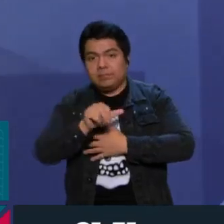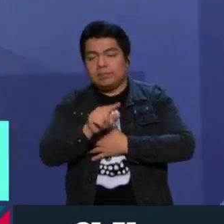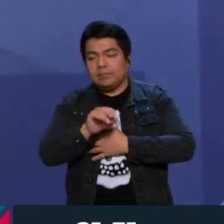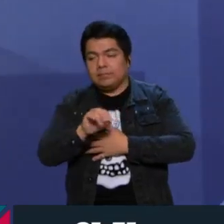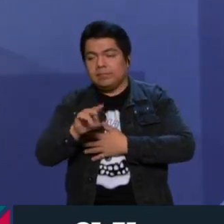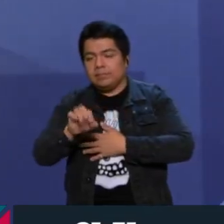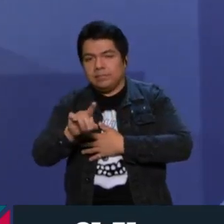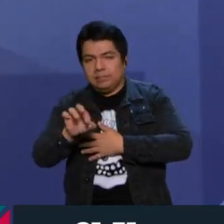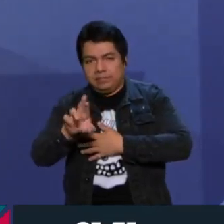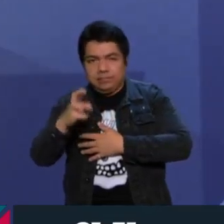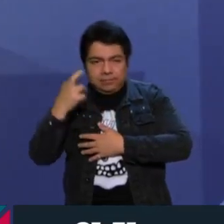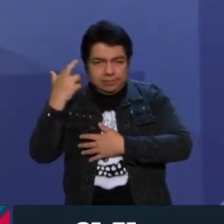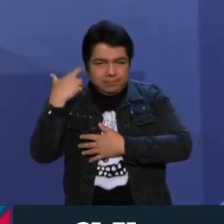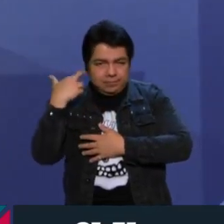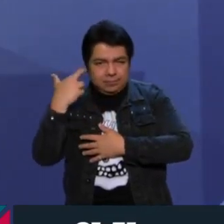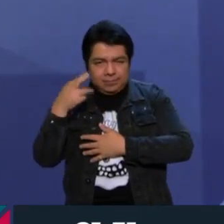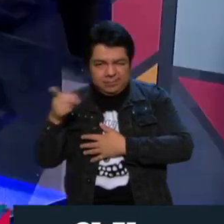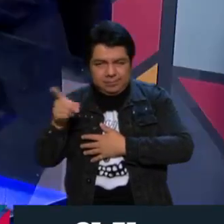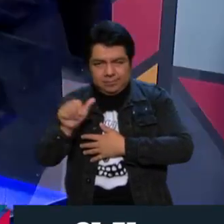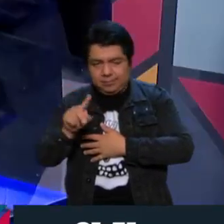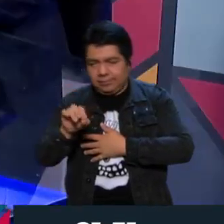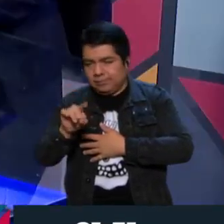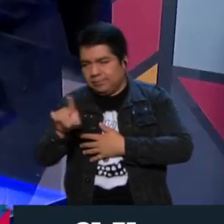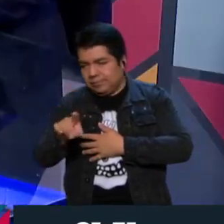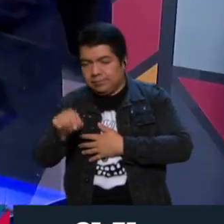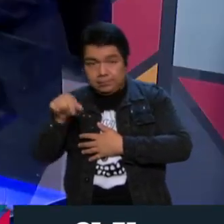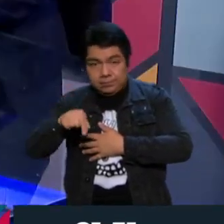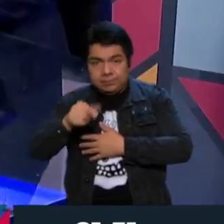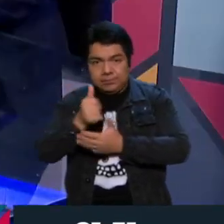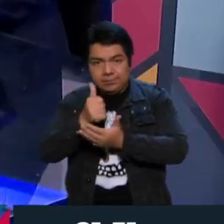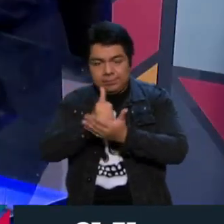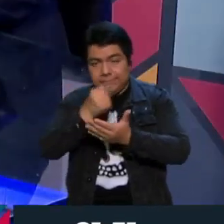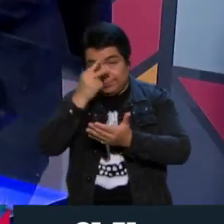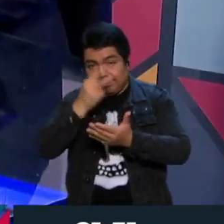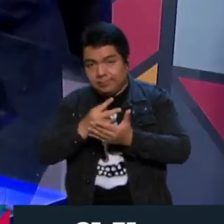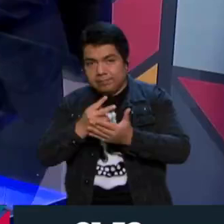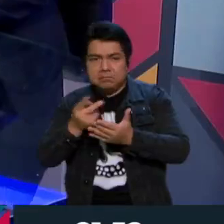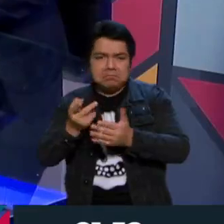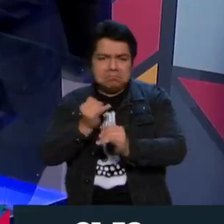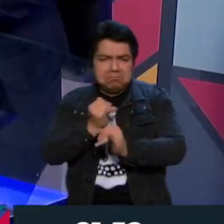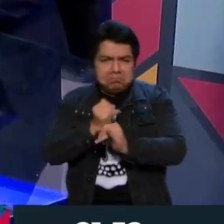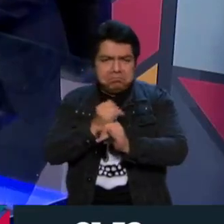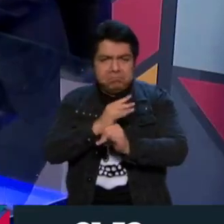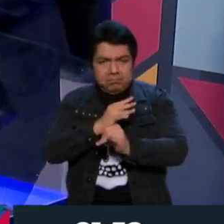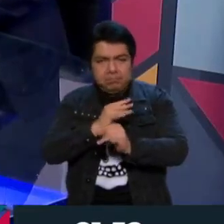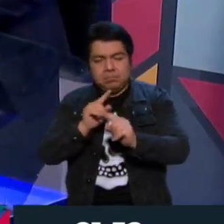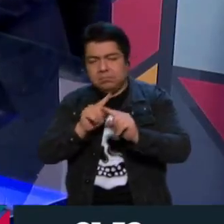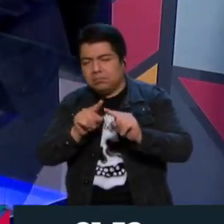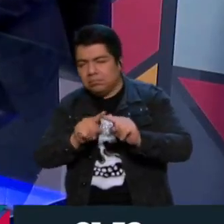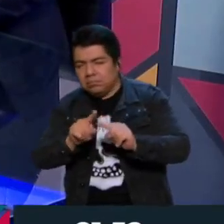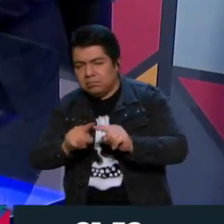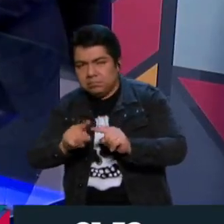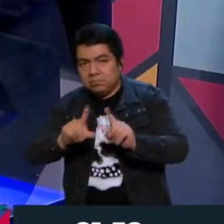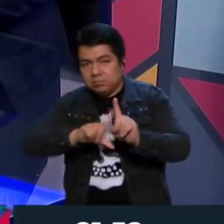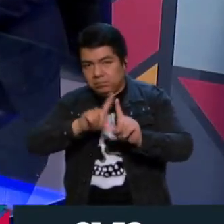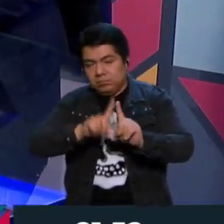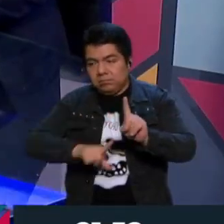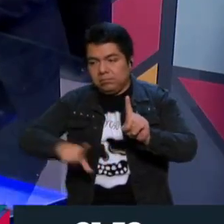Radio. Esta radio que al menos en la Ciudad de México es digital, pero que en muchas partes de nuestro